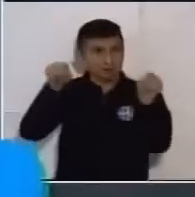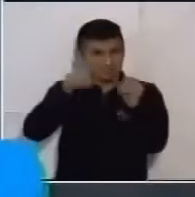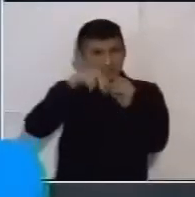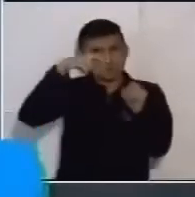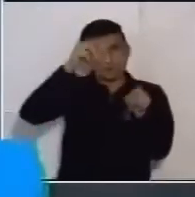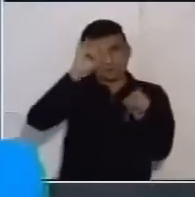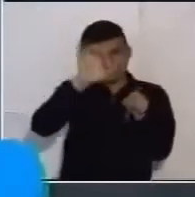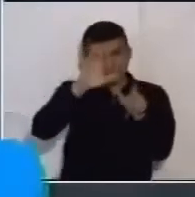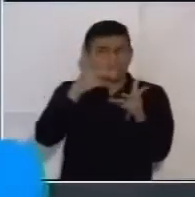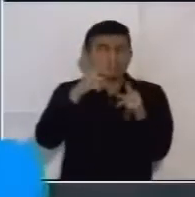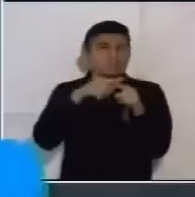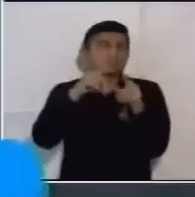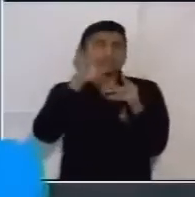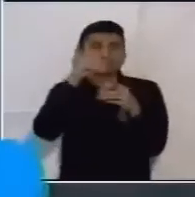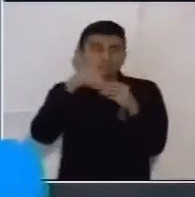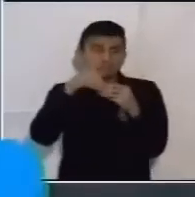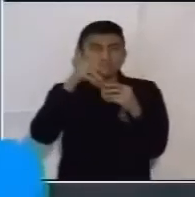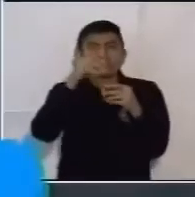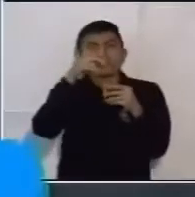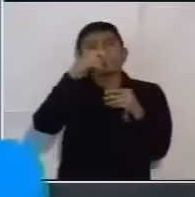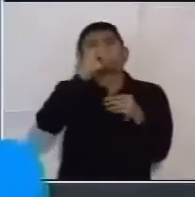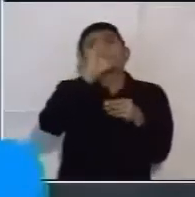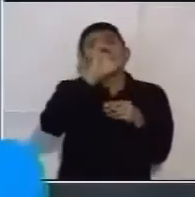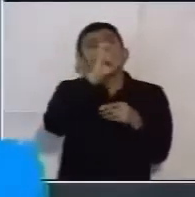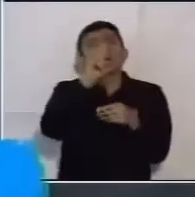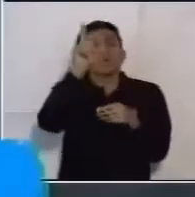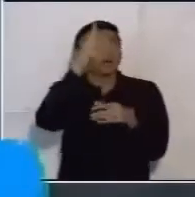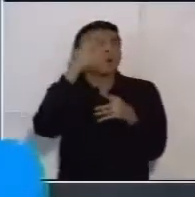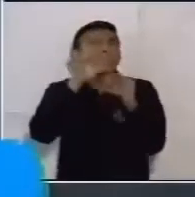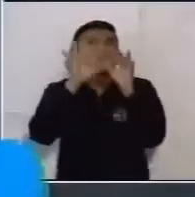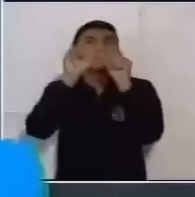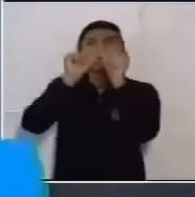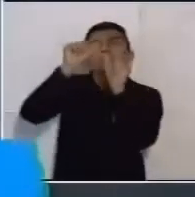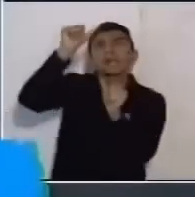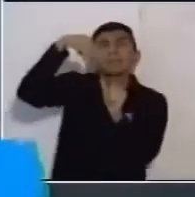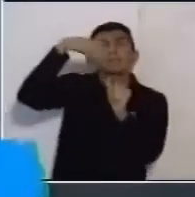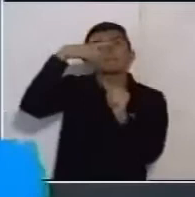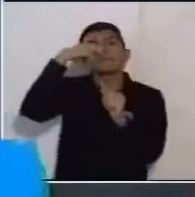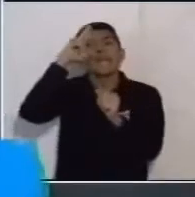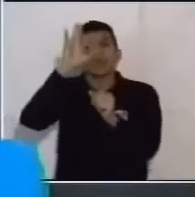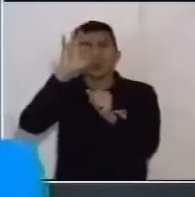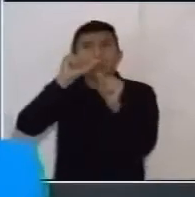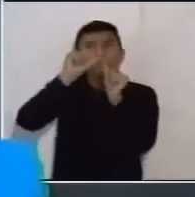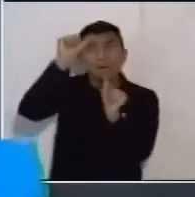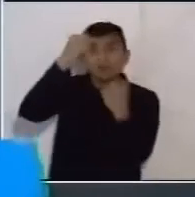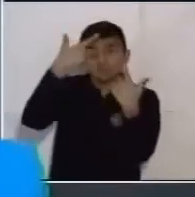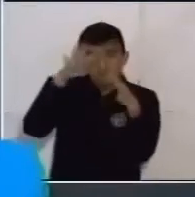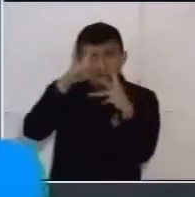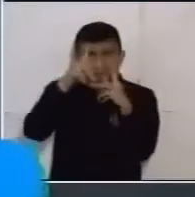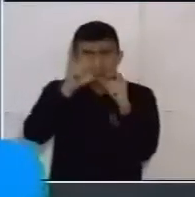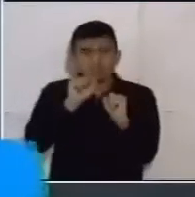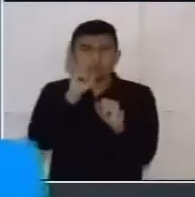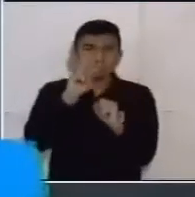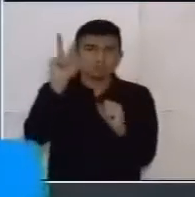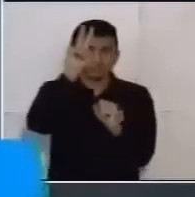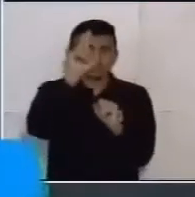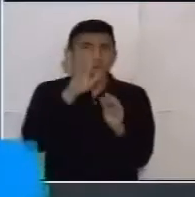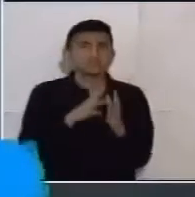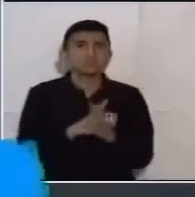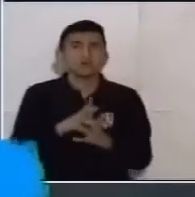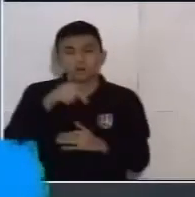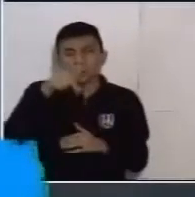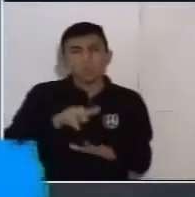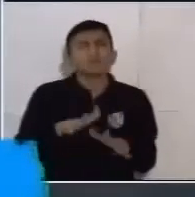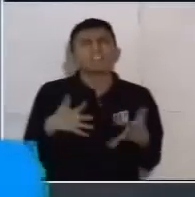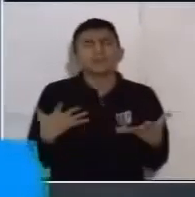en pies cuadrados. Y así sucesivamente. Hemos terminado entonces el primer ejemplo. Hoy lo estamos haciendo con